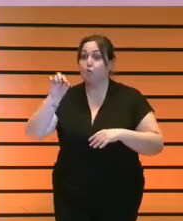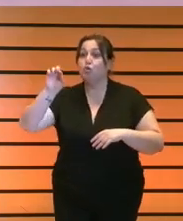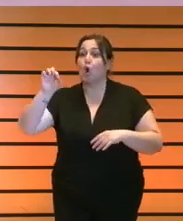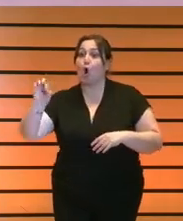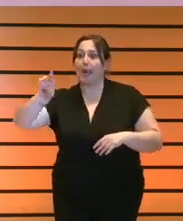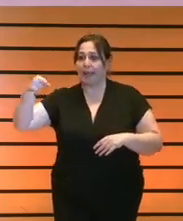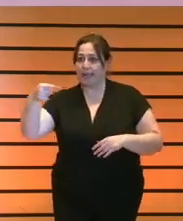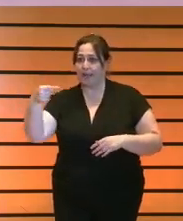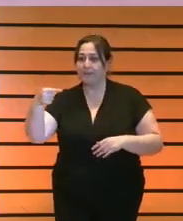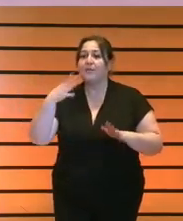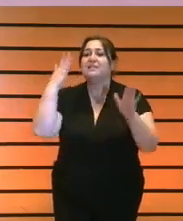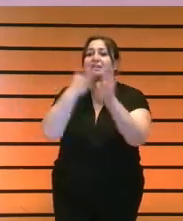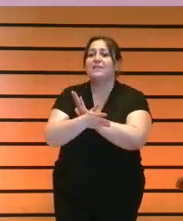solamente